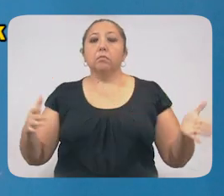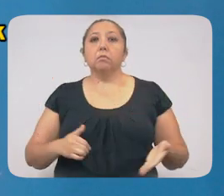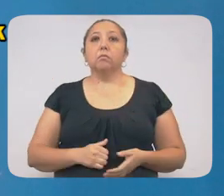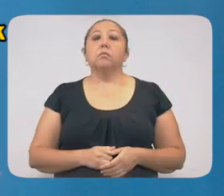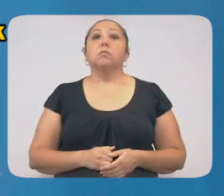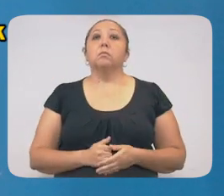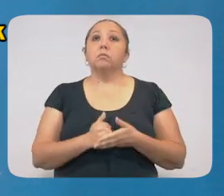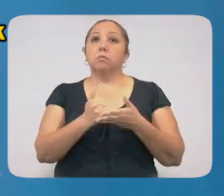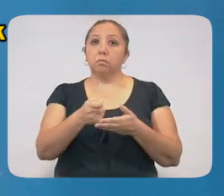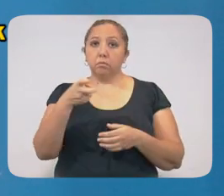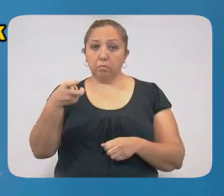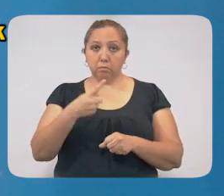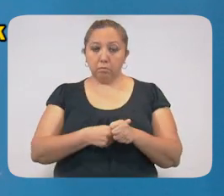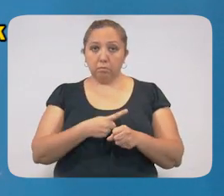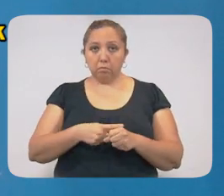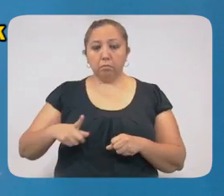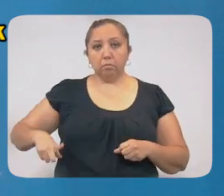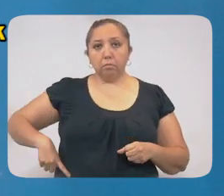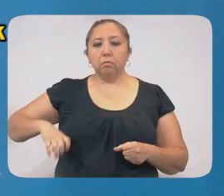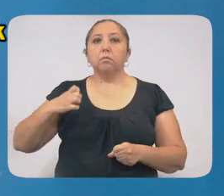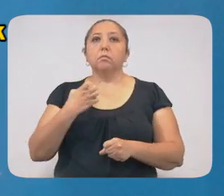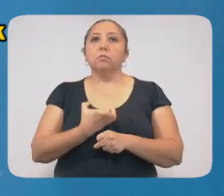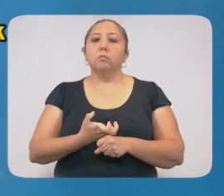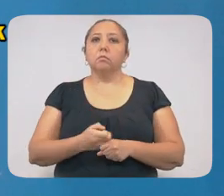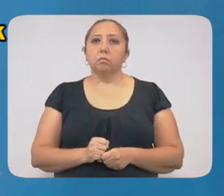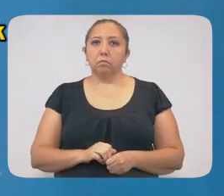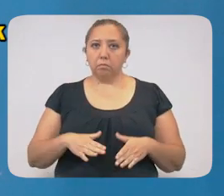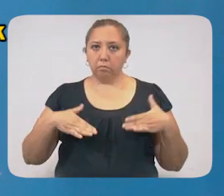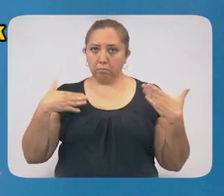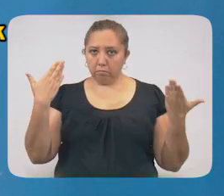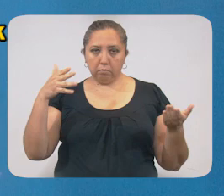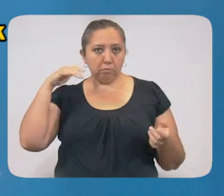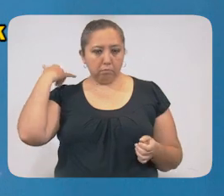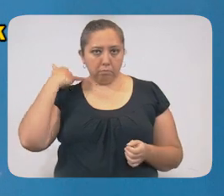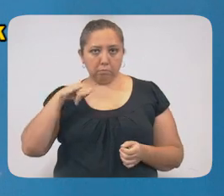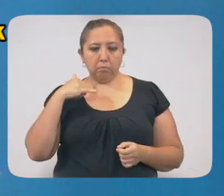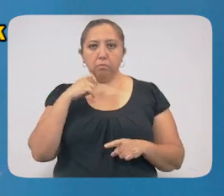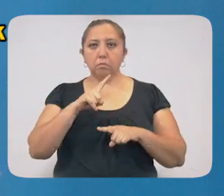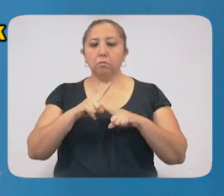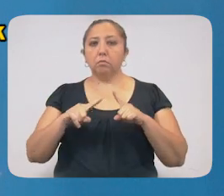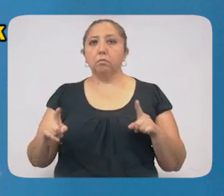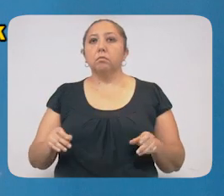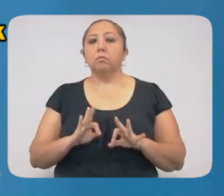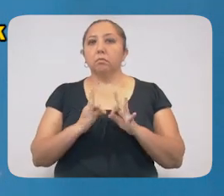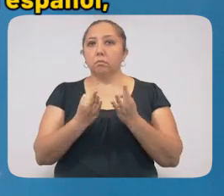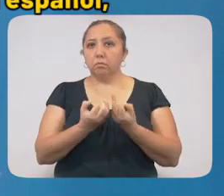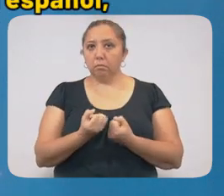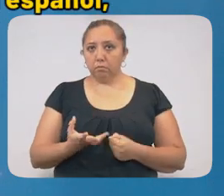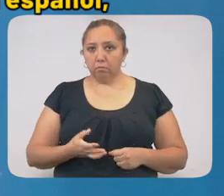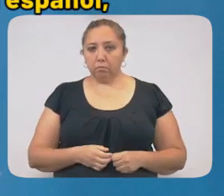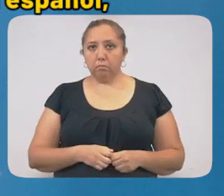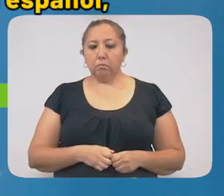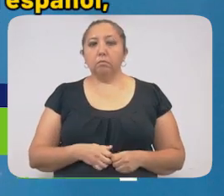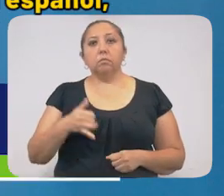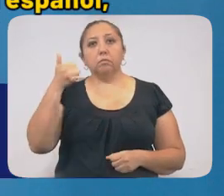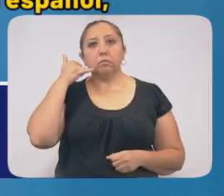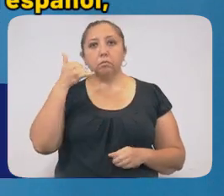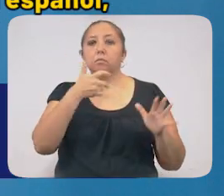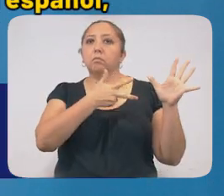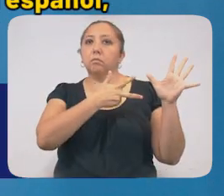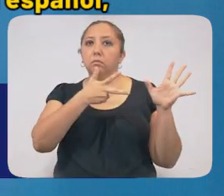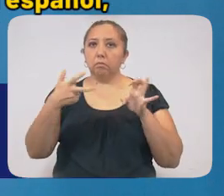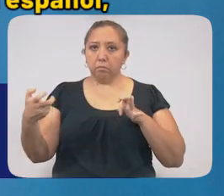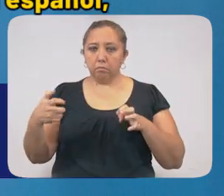asistencia sobre esta contingencia, el Gobierno del Estado ha puesto a disposición de los yucatecos diversos canales. En la línea